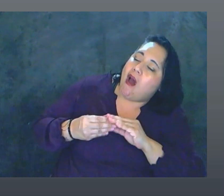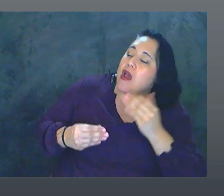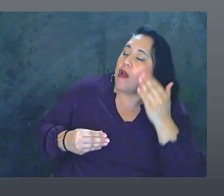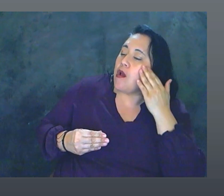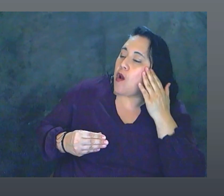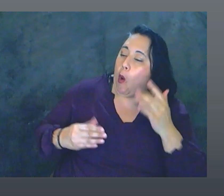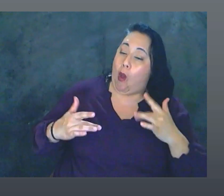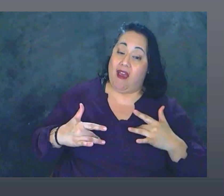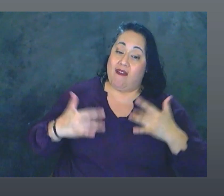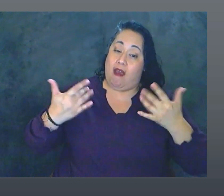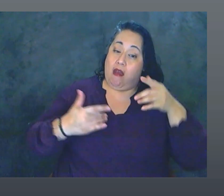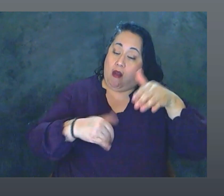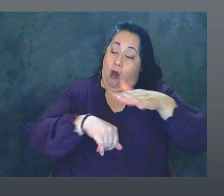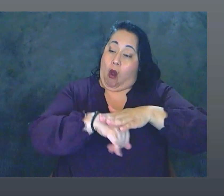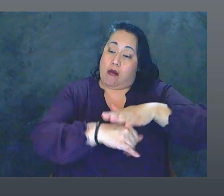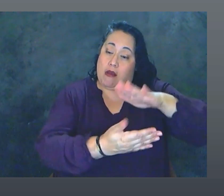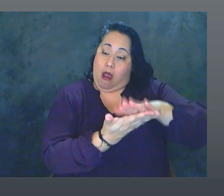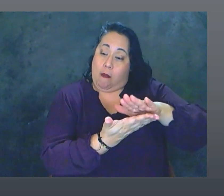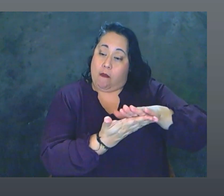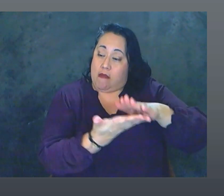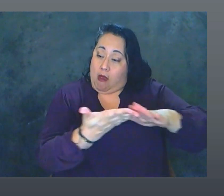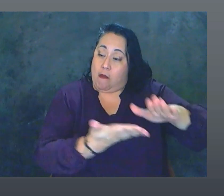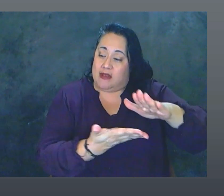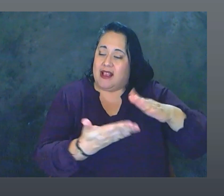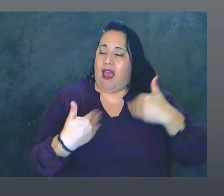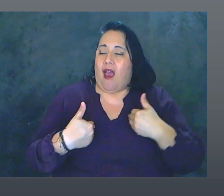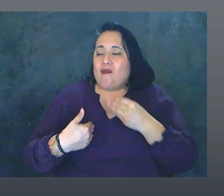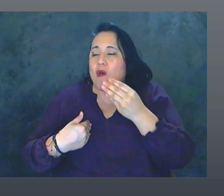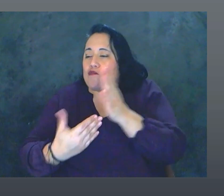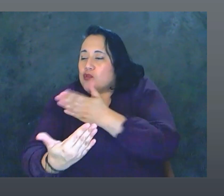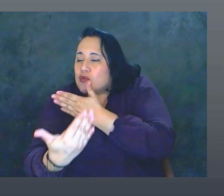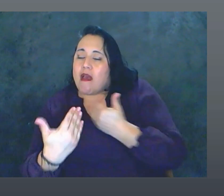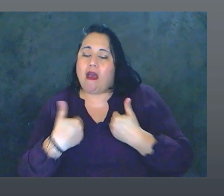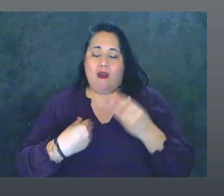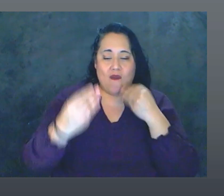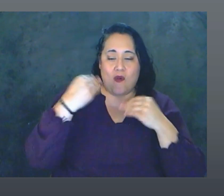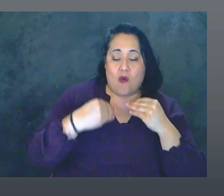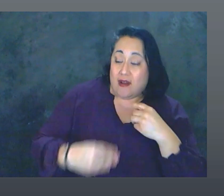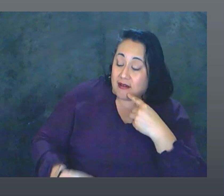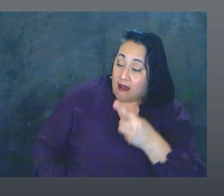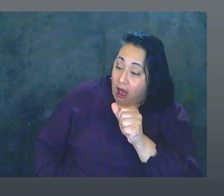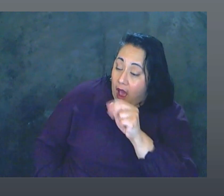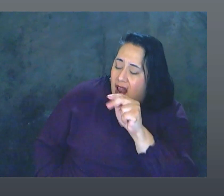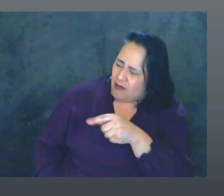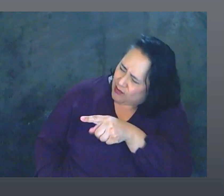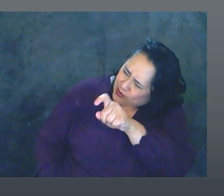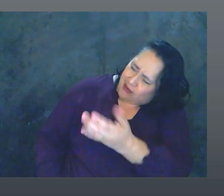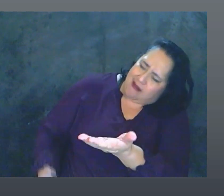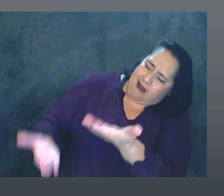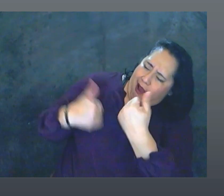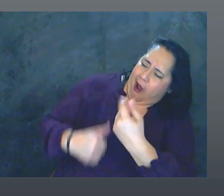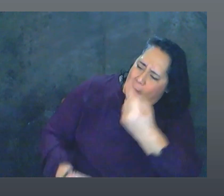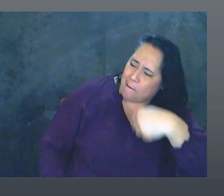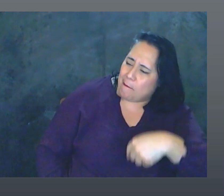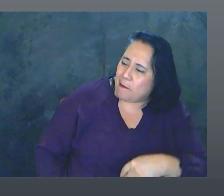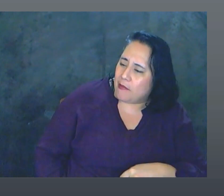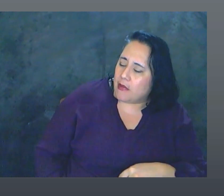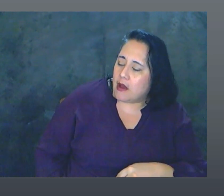a Ana sobre un evento en el campus con música y comida. Le dice a Ana, debes de